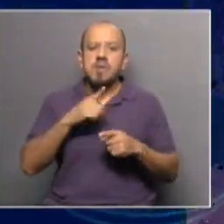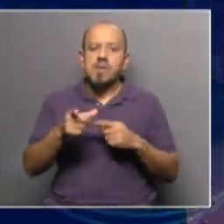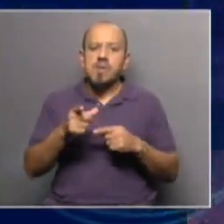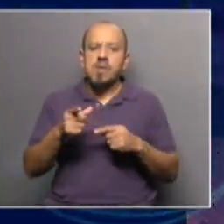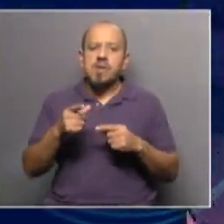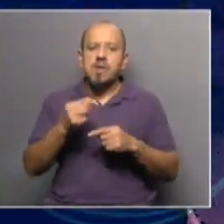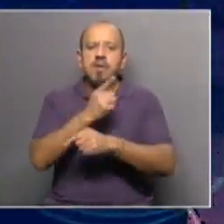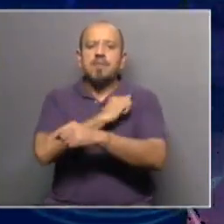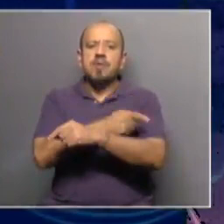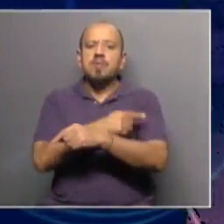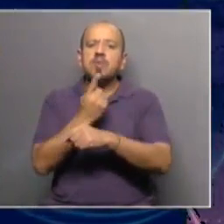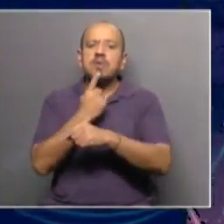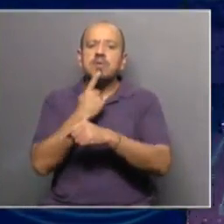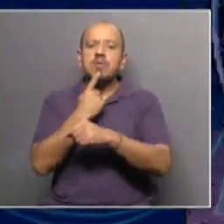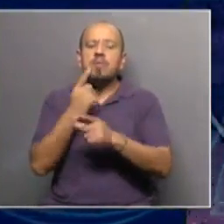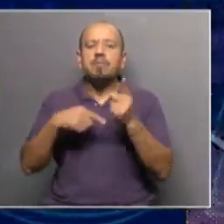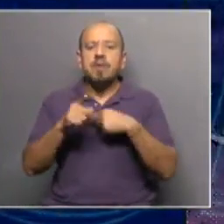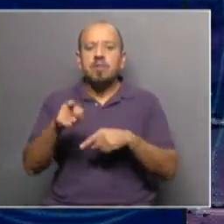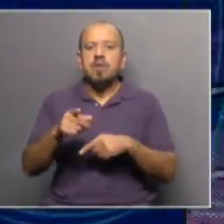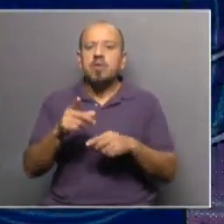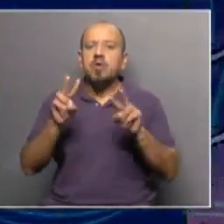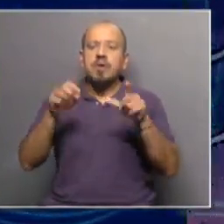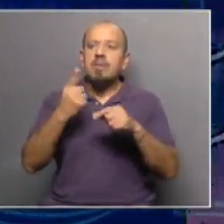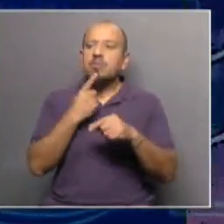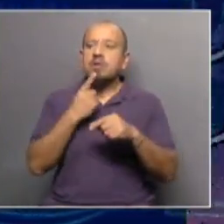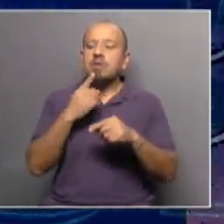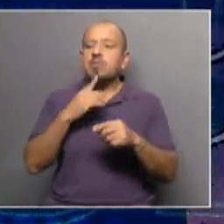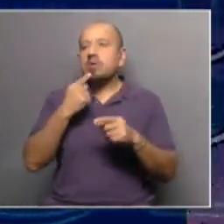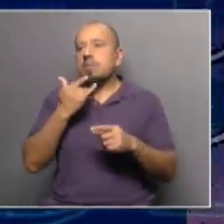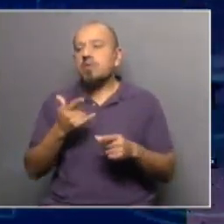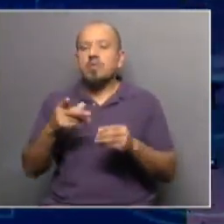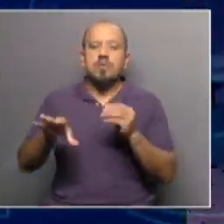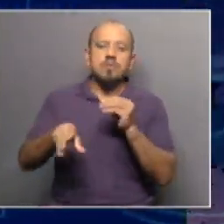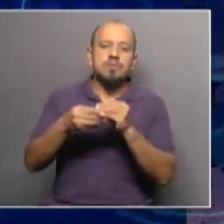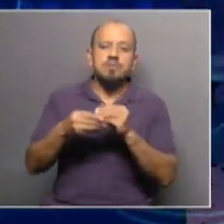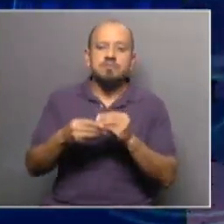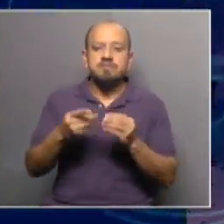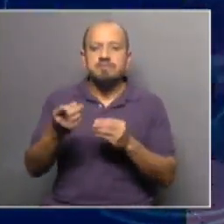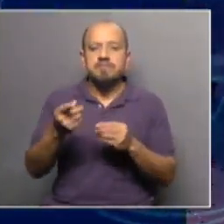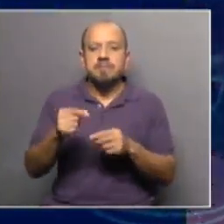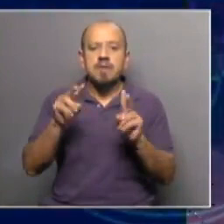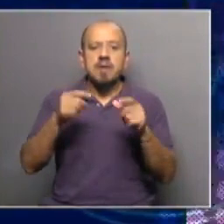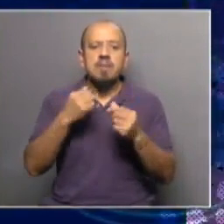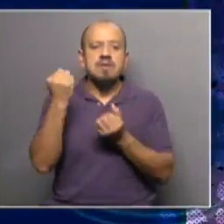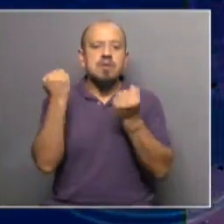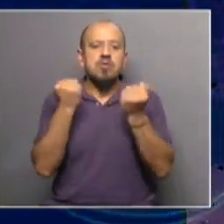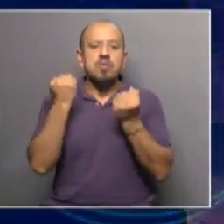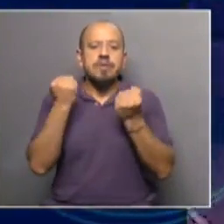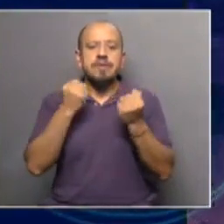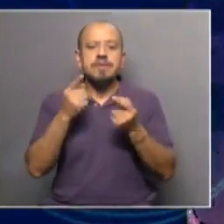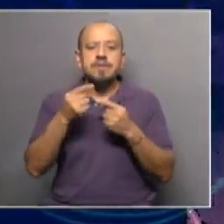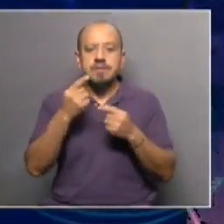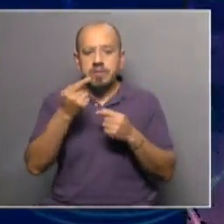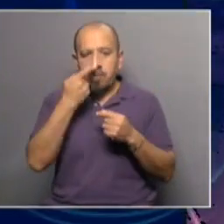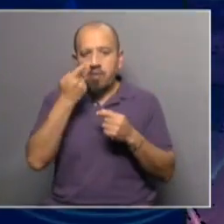parte del poder político deportivo. Pero después, cuando entran temas políticos, y por ejemplo, tiene que ver con temas económicos. De